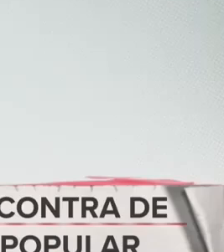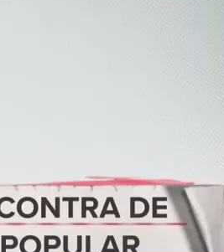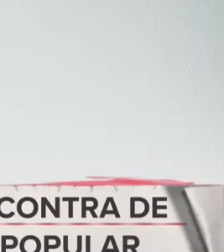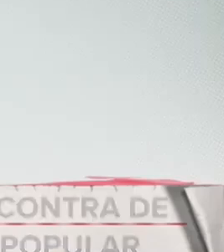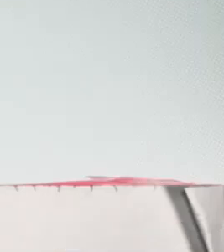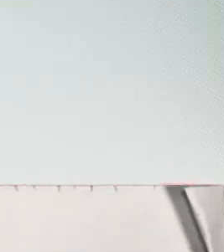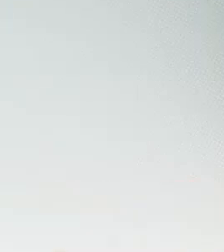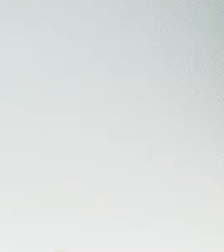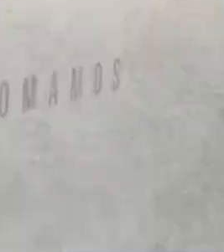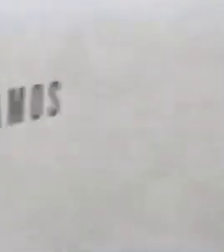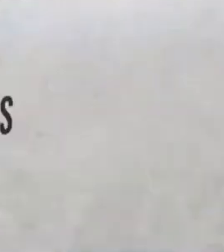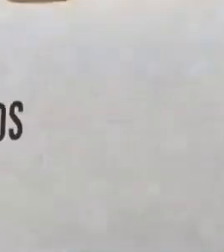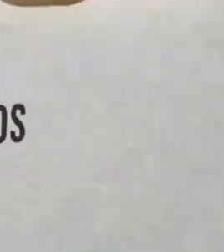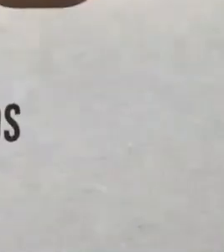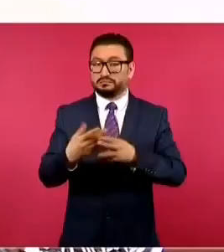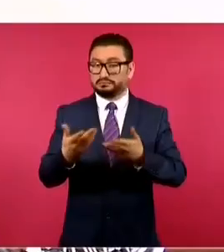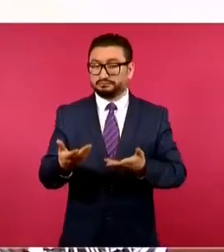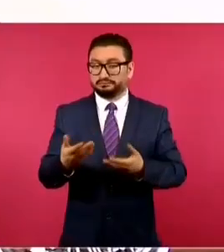humano.